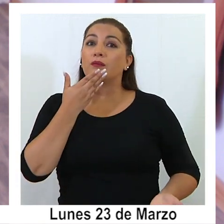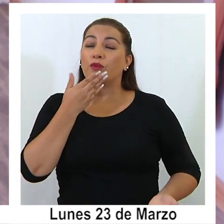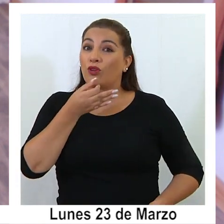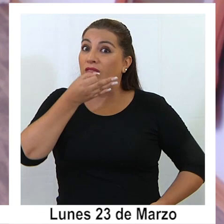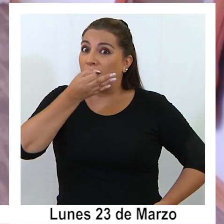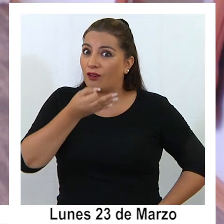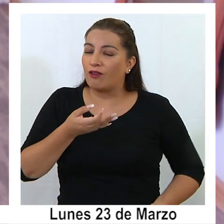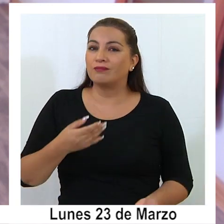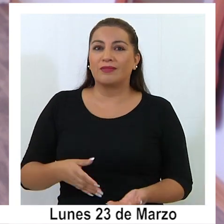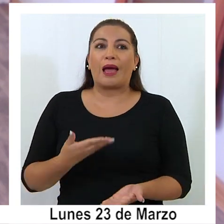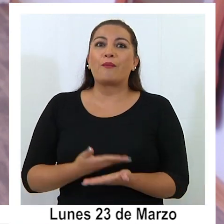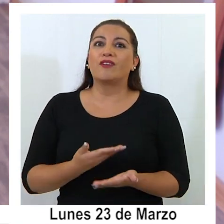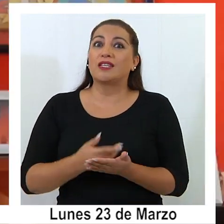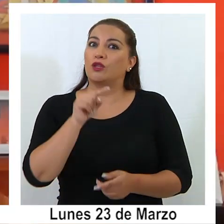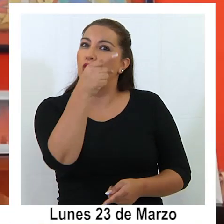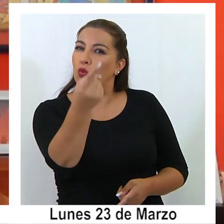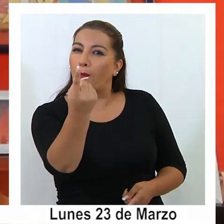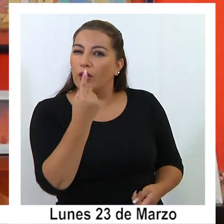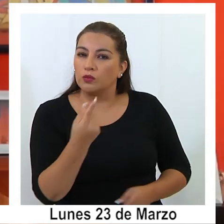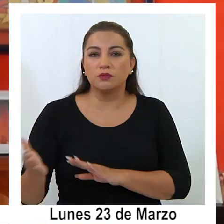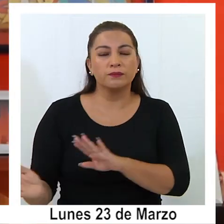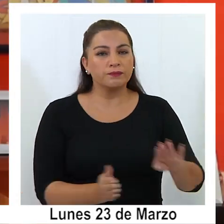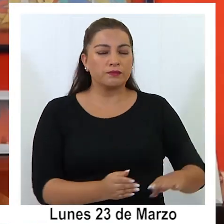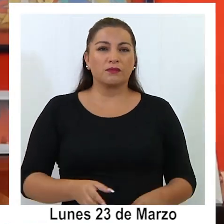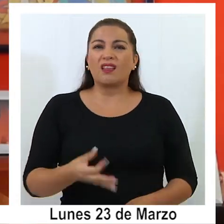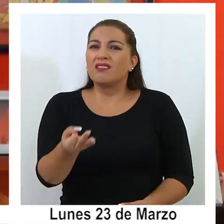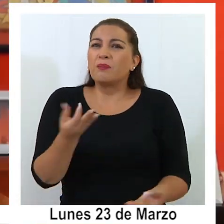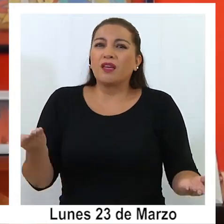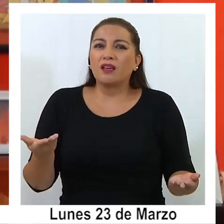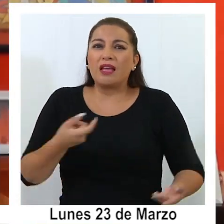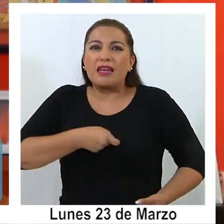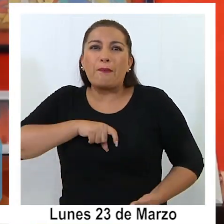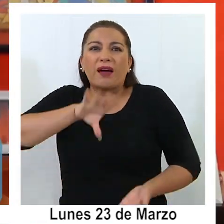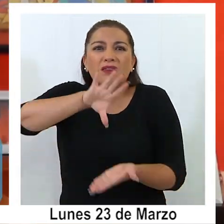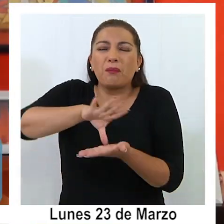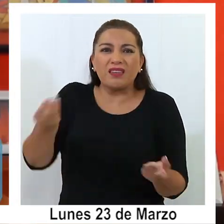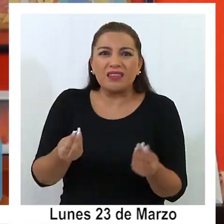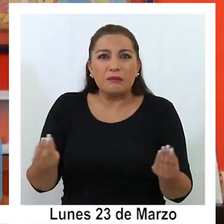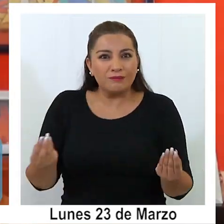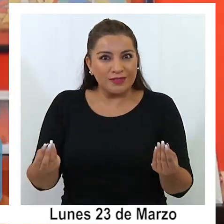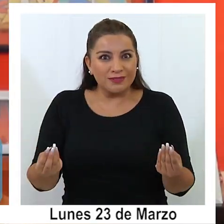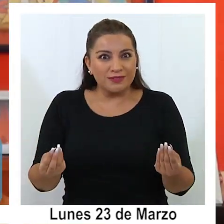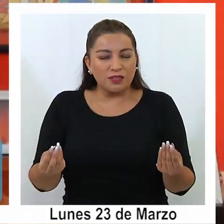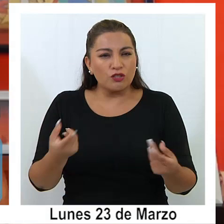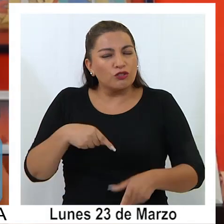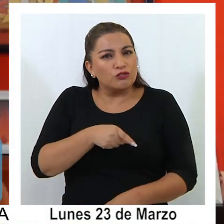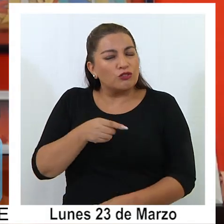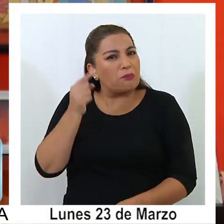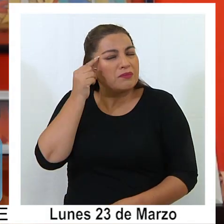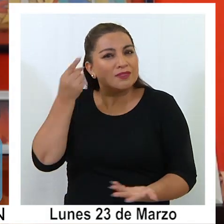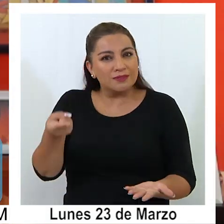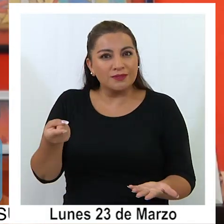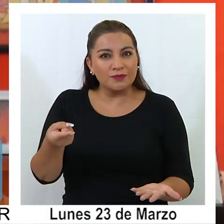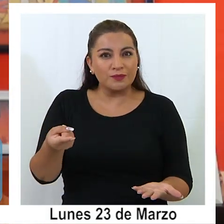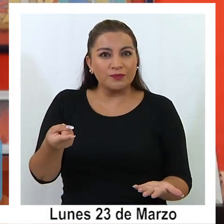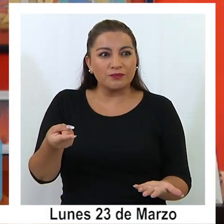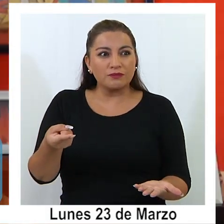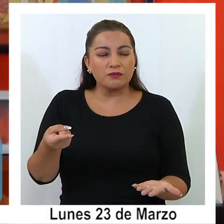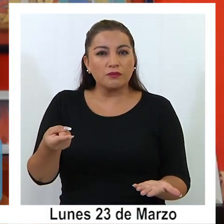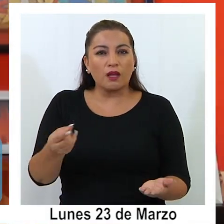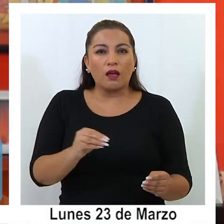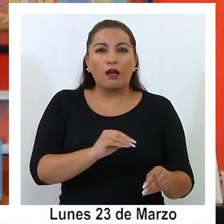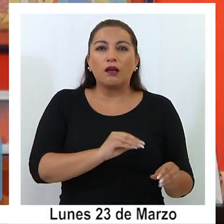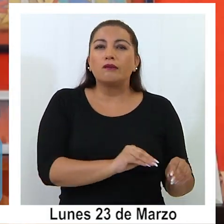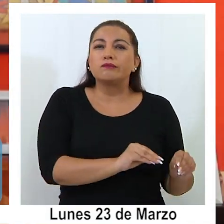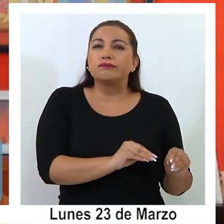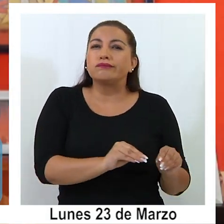digo aprovechando esta pregunta, ¿no? Y cuéntanos qué pasó en España en todo este tiempo, porque nos da la impresión de que se demoraron